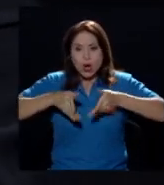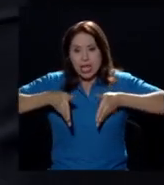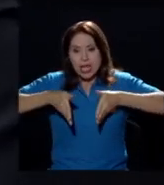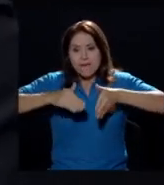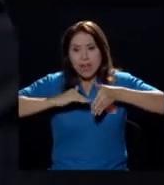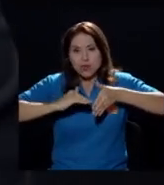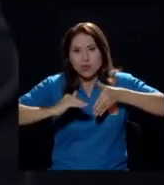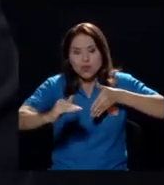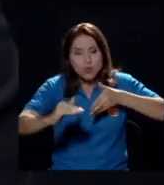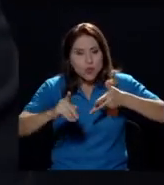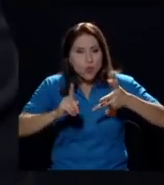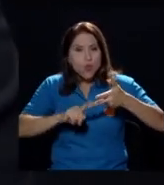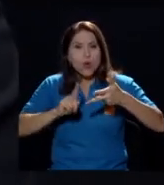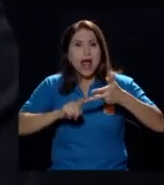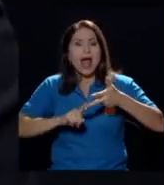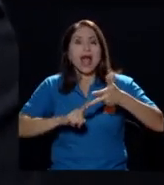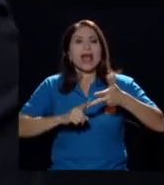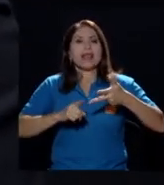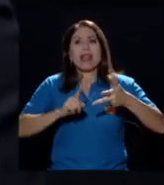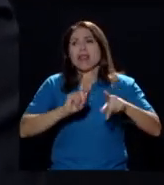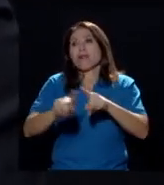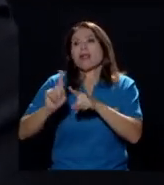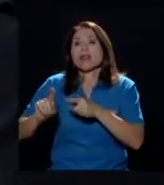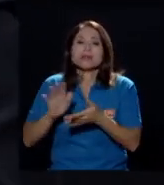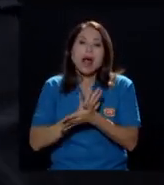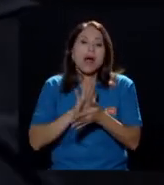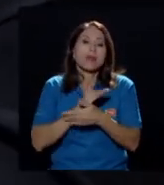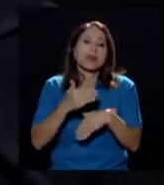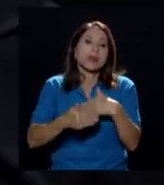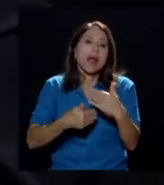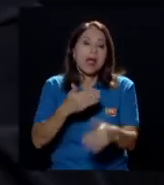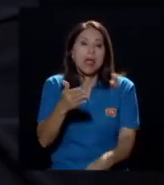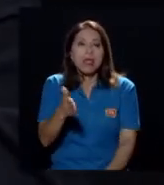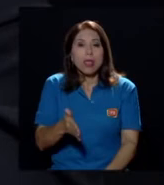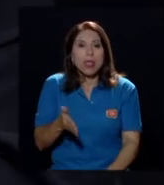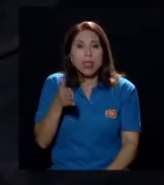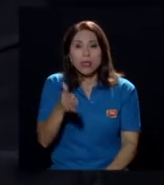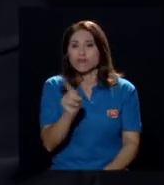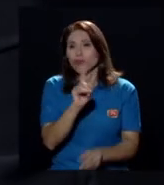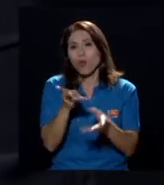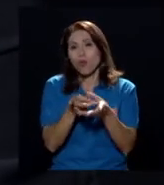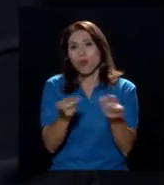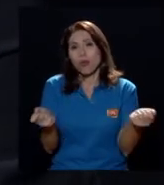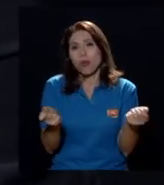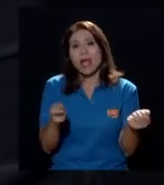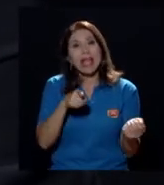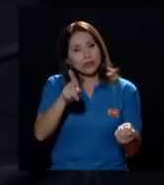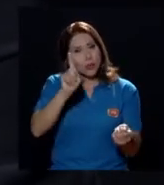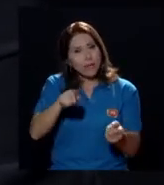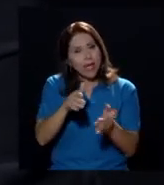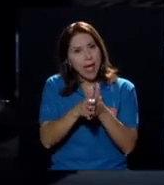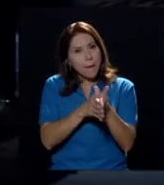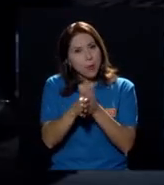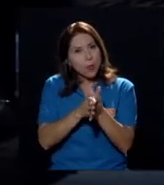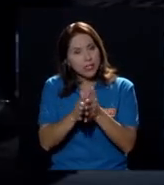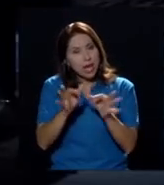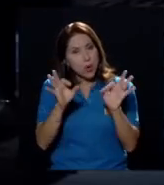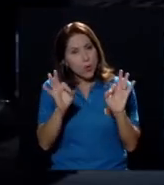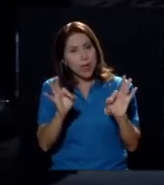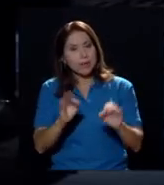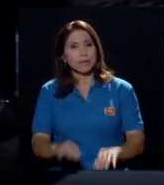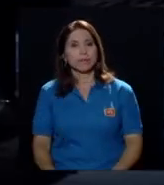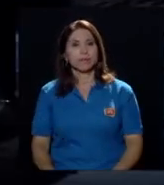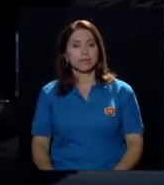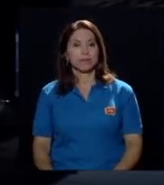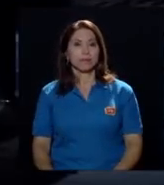va a resolver el problema de la tramitología, y eso es lo que tenemos que hacer para aprovecharlo como debe ser. Claro, yo un poco